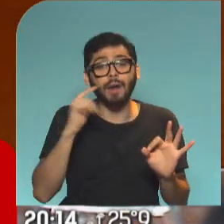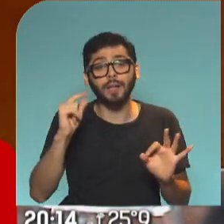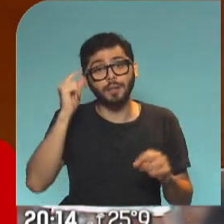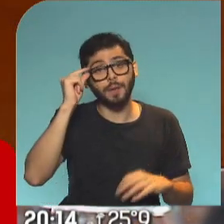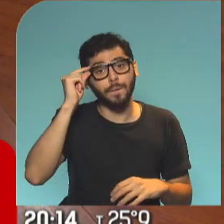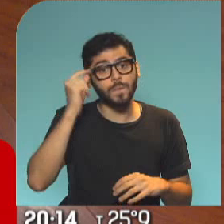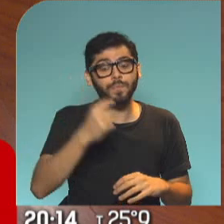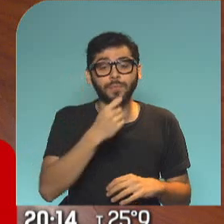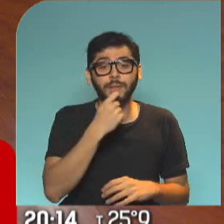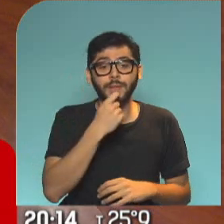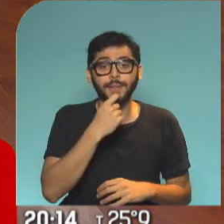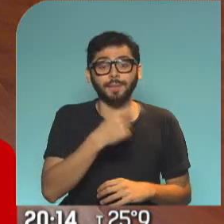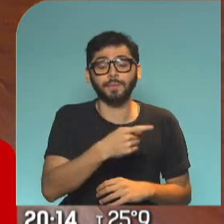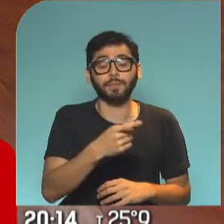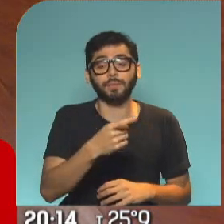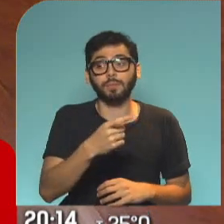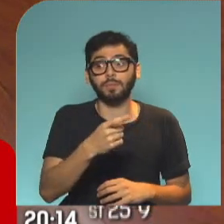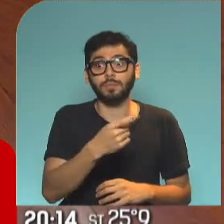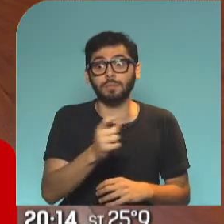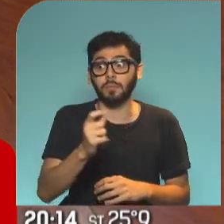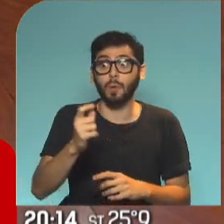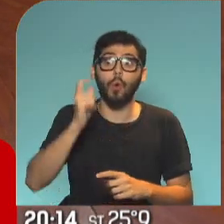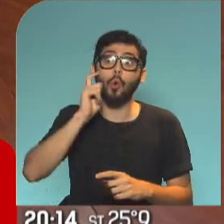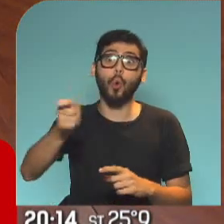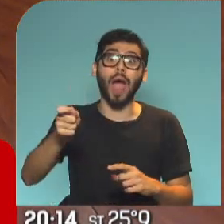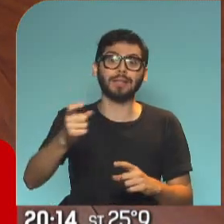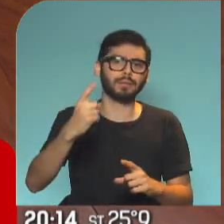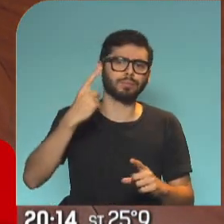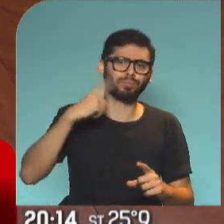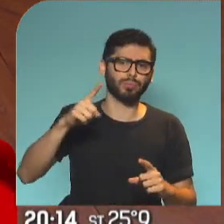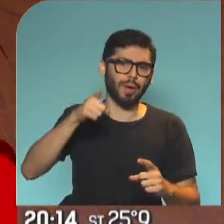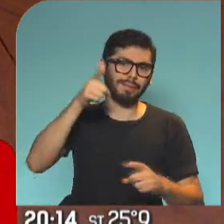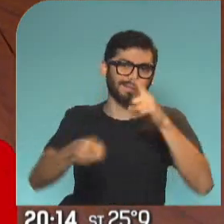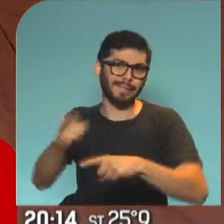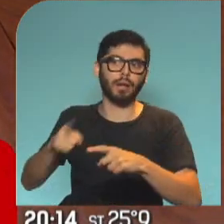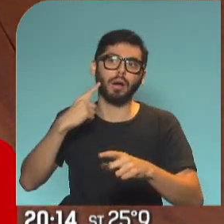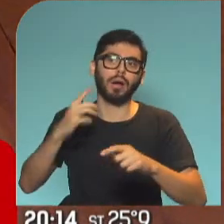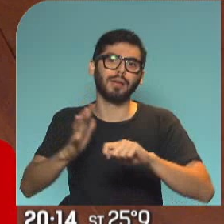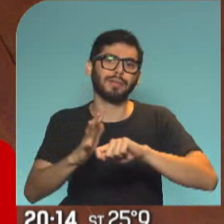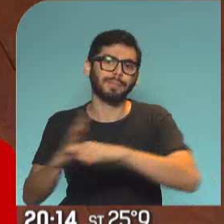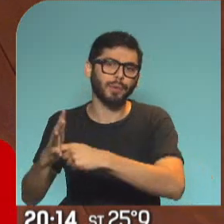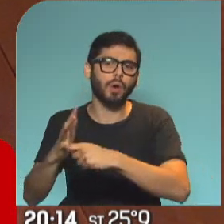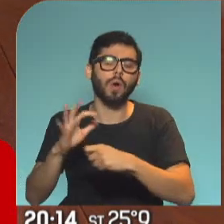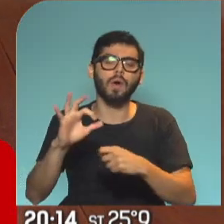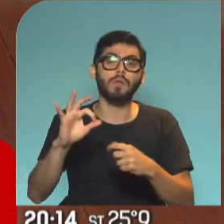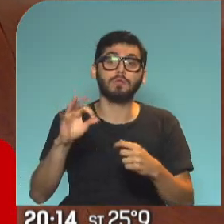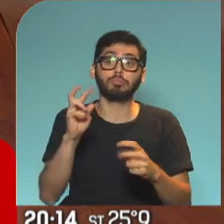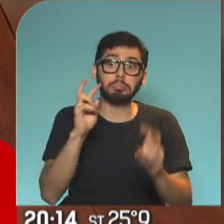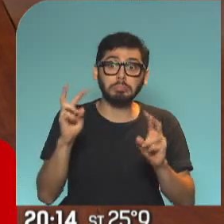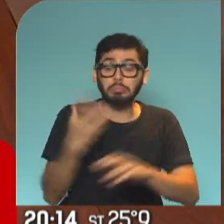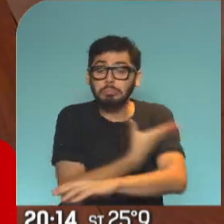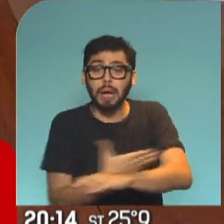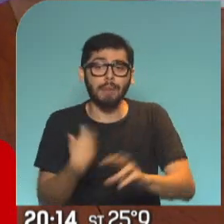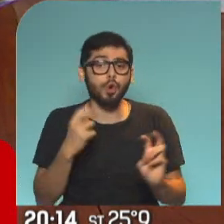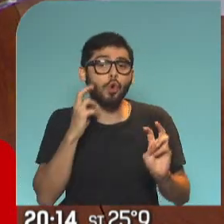un patrón donde se intentaba disciplinar jueces si se utilizaba esto para presionarlos por lo pronto me hace ruido no hace